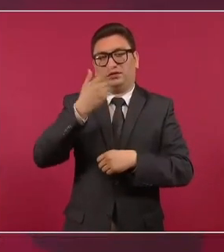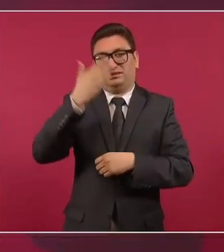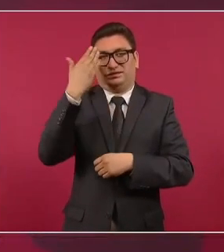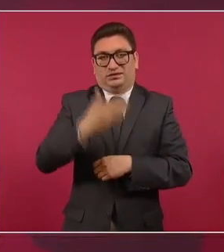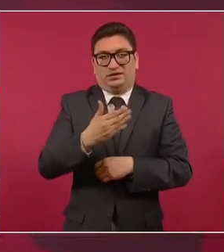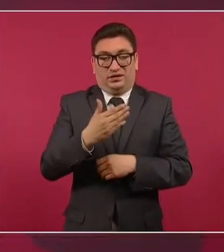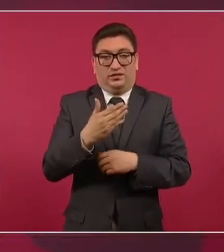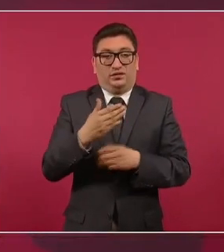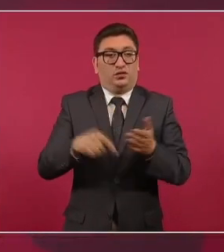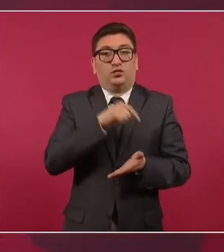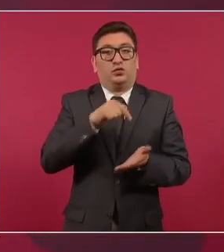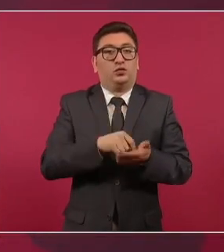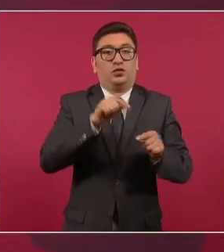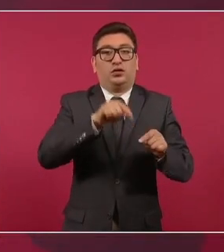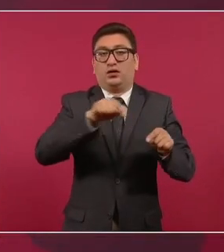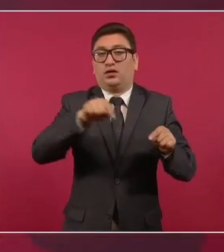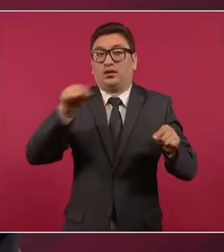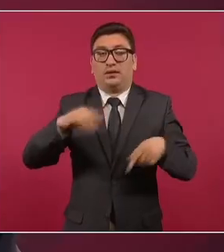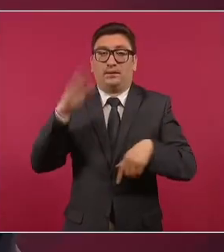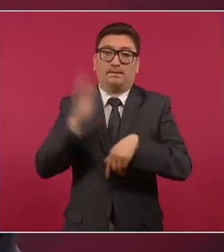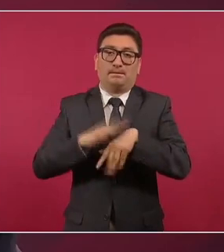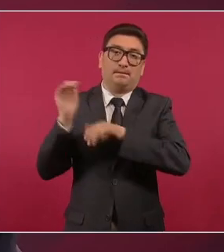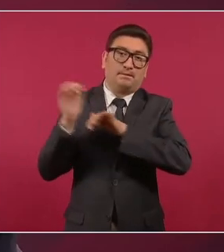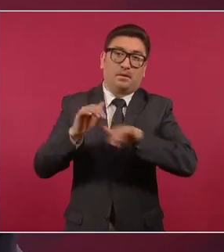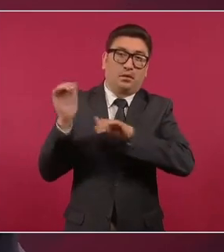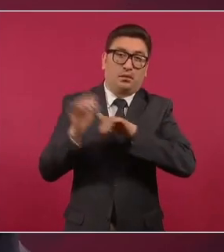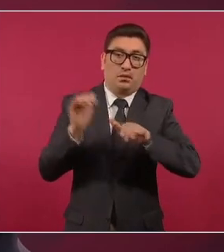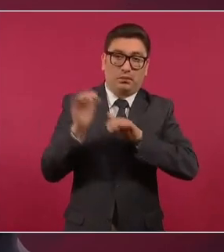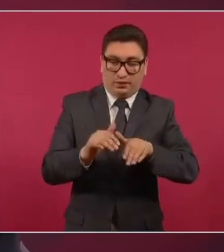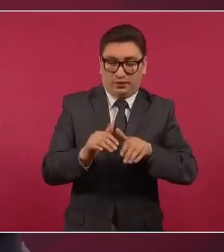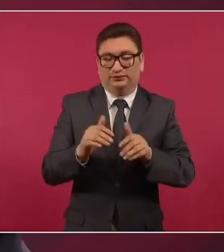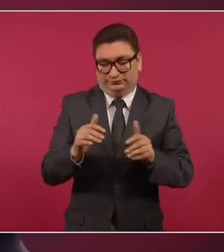de empleos exista,